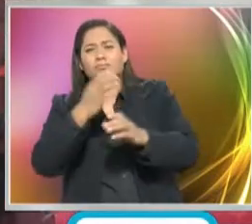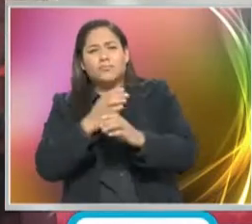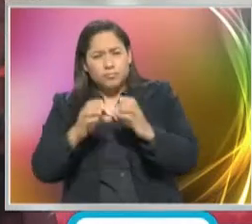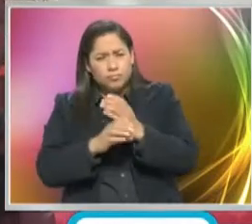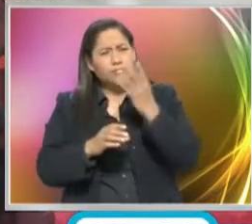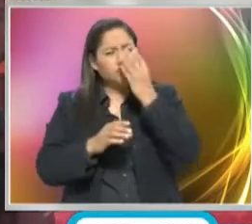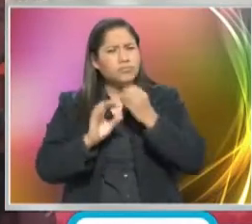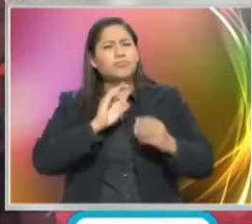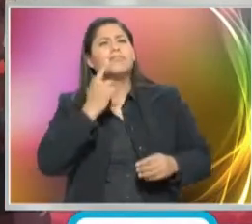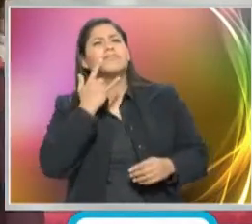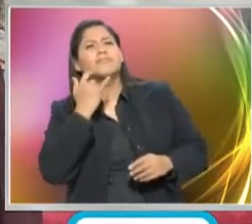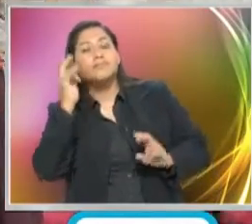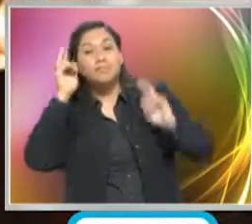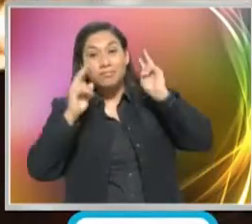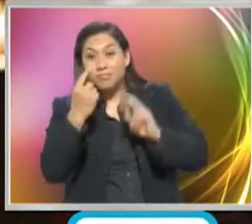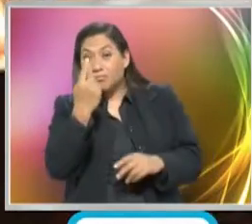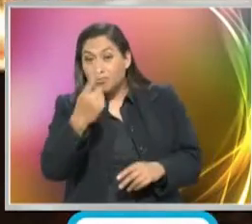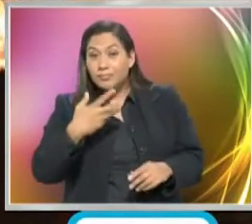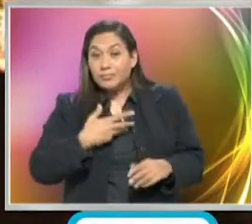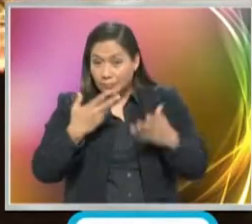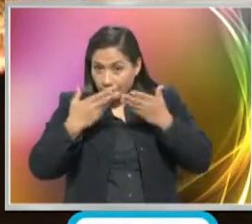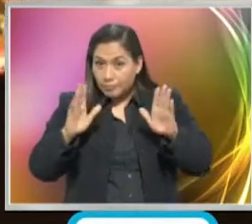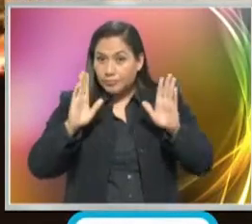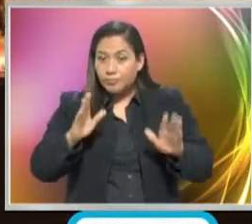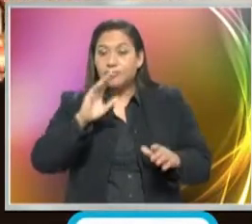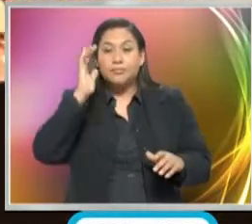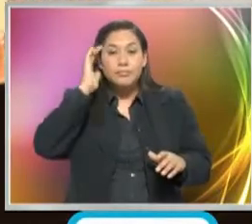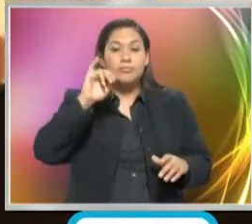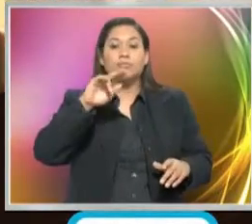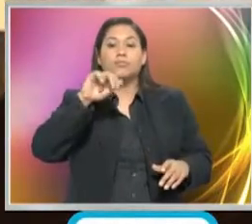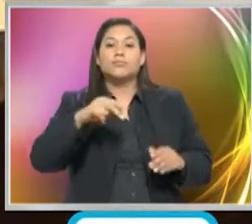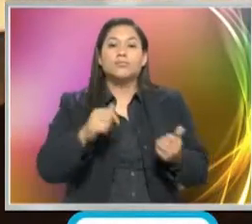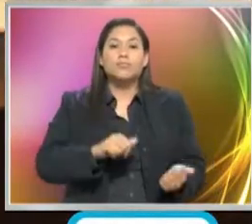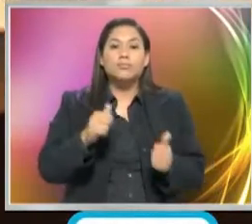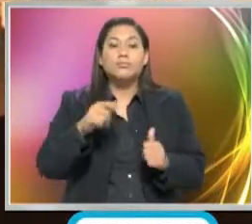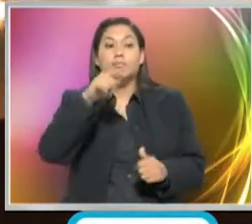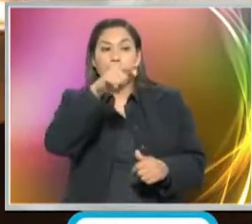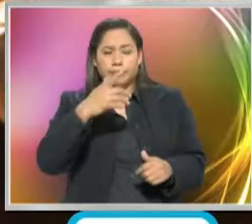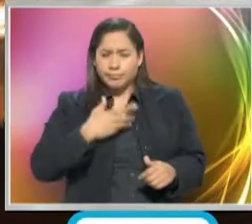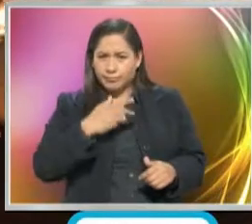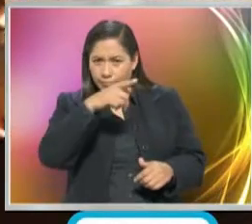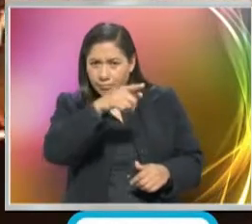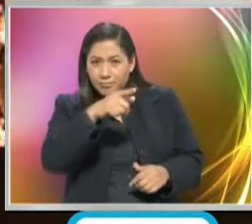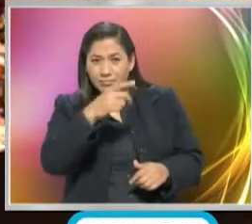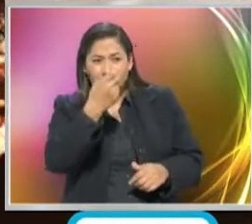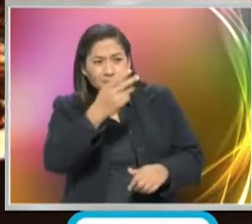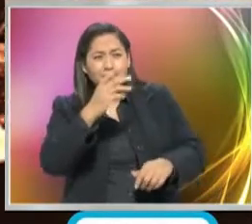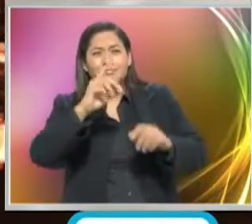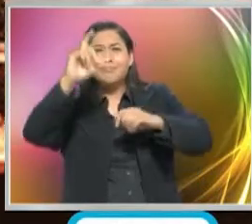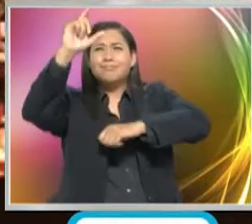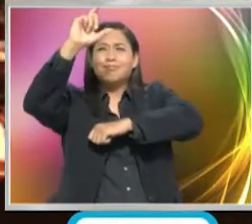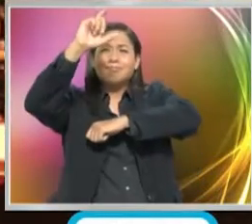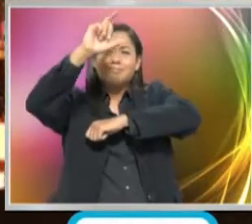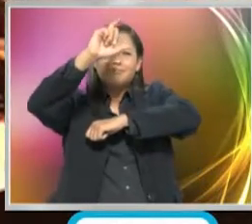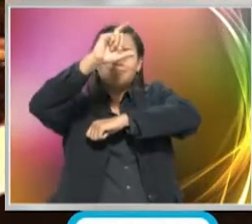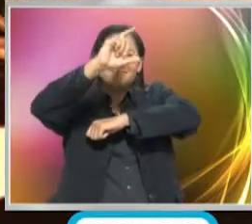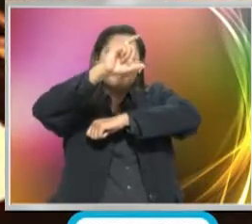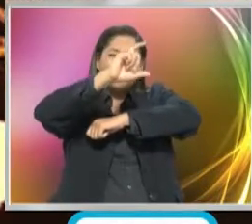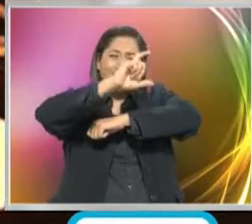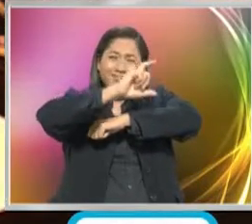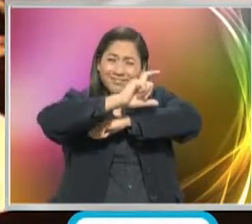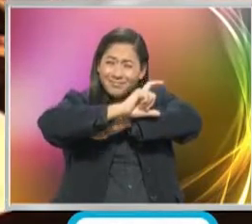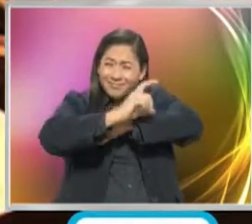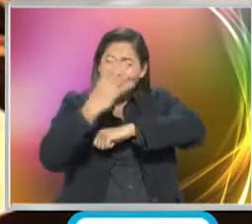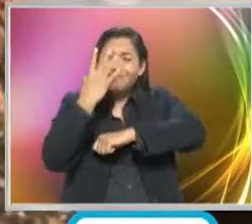hacer, ir a visitar. Hay una, por lo menos, que está ya abierta al público, se llama San Juan Bautista, pero ahí tenemos en pantalla... Eso es un atardecer allá. Imagínate tú dime cómo si no no va a es